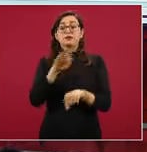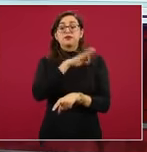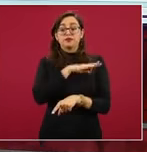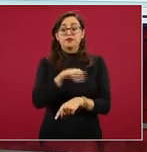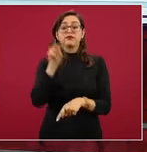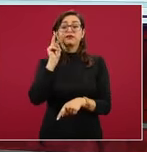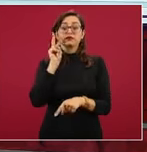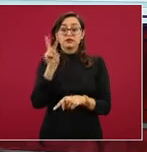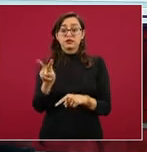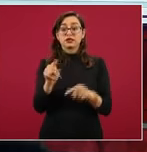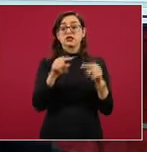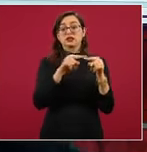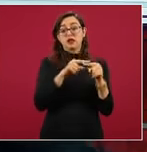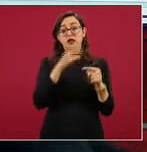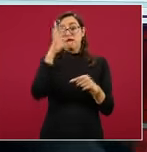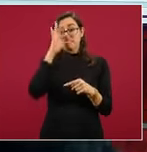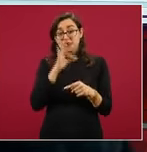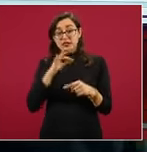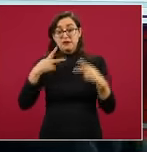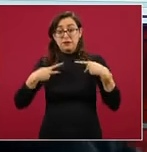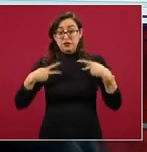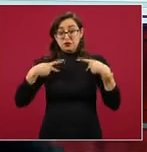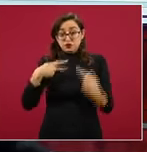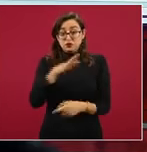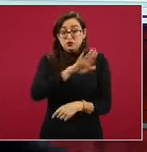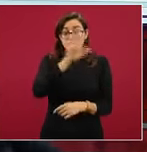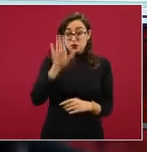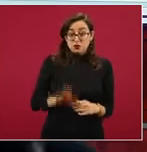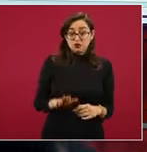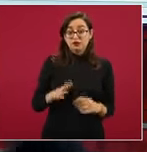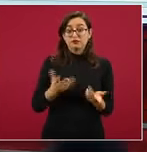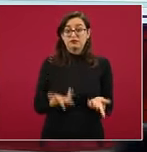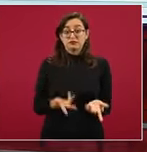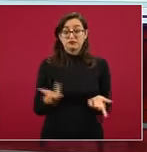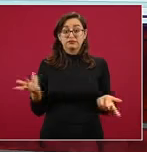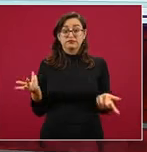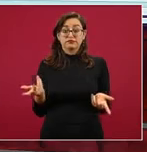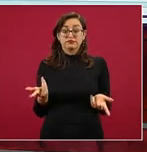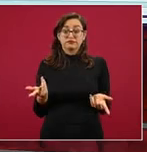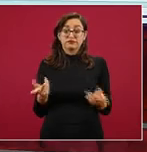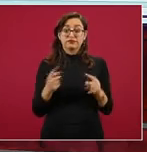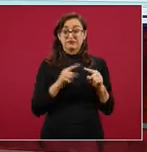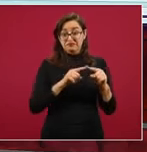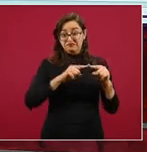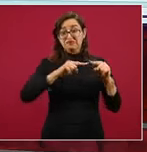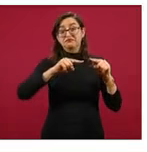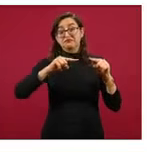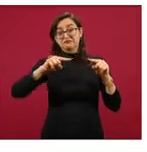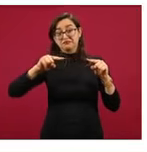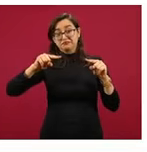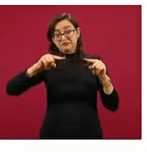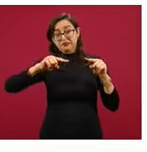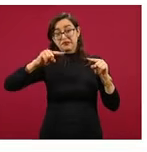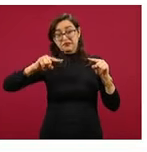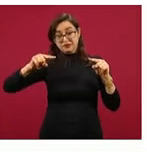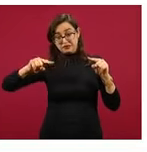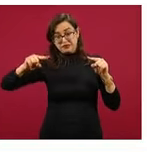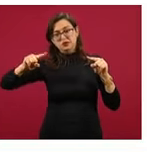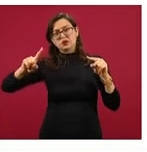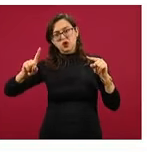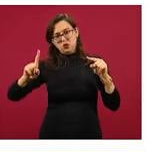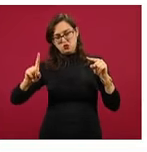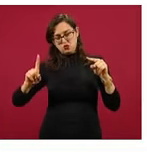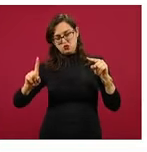la curva epidémica de las defunciones en el estado de Jalisco tiene una meseta y sigue disminuyendo por